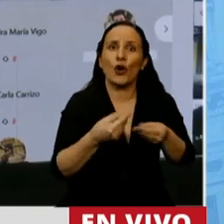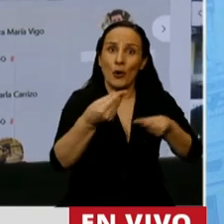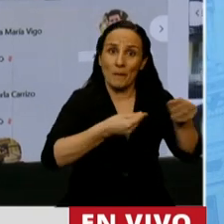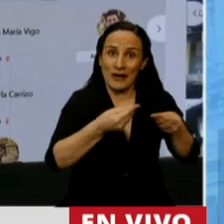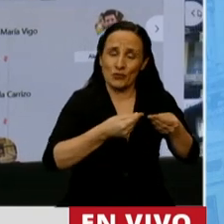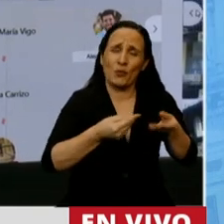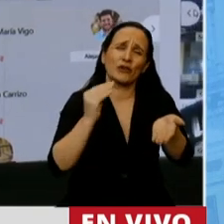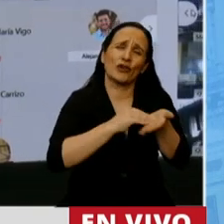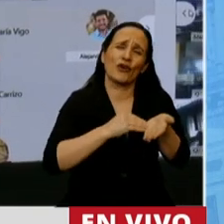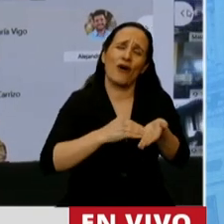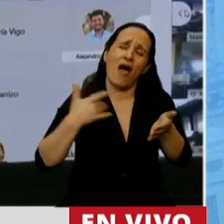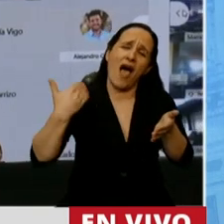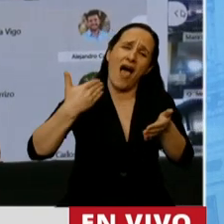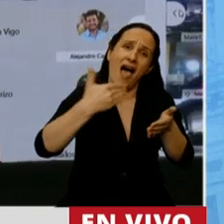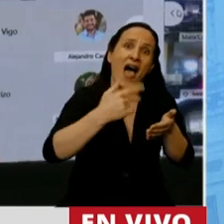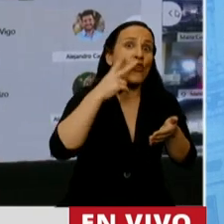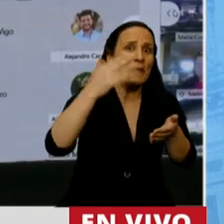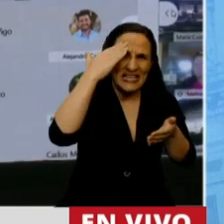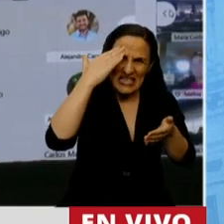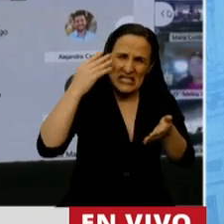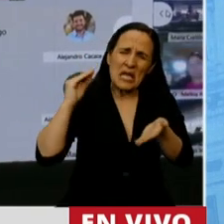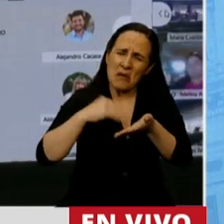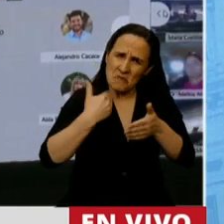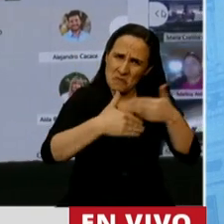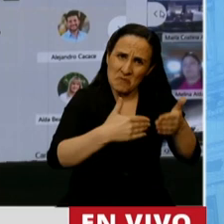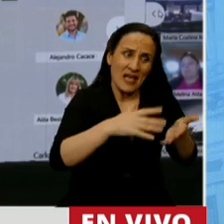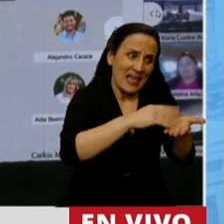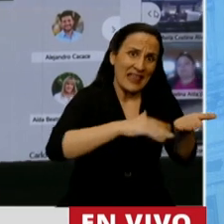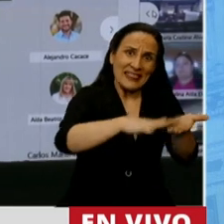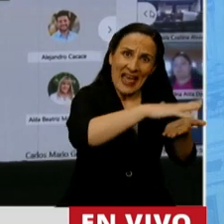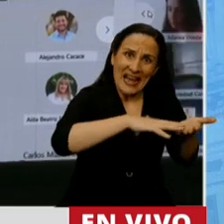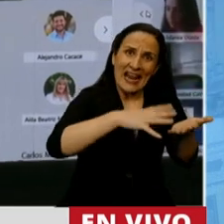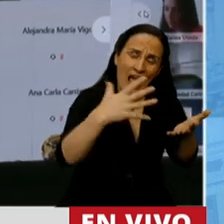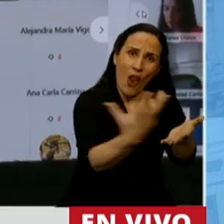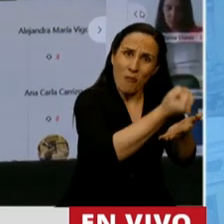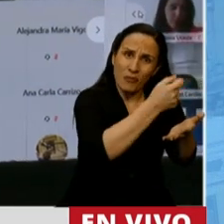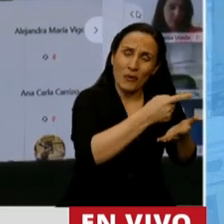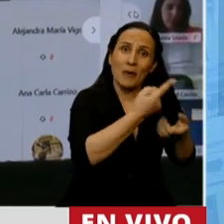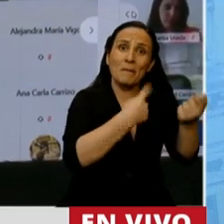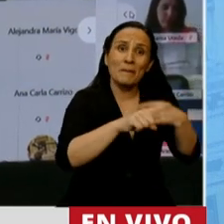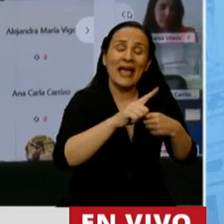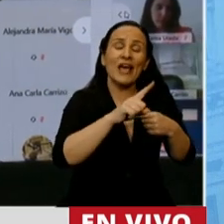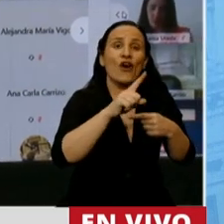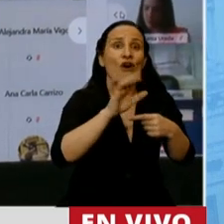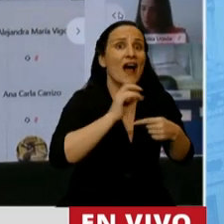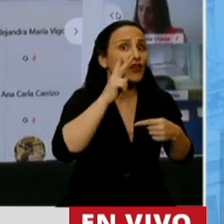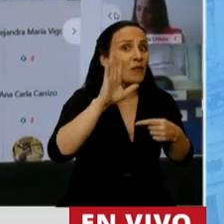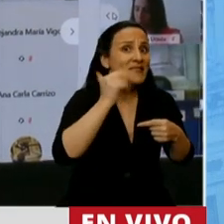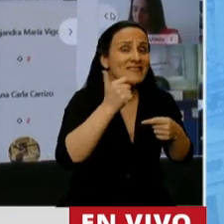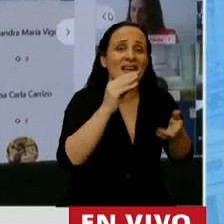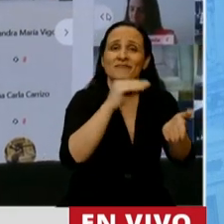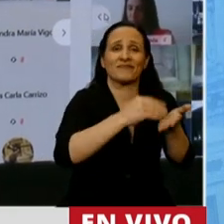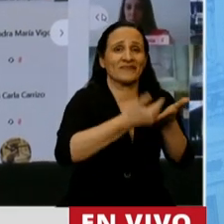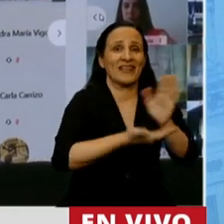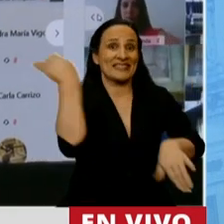hasta el año 2015, se avanzó incluso hasta la expropiación de terrenos sobre la traza, pero en el 2016 se lo retiró del presupuesto.